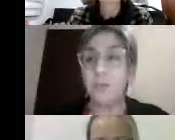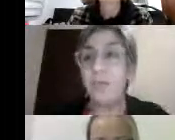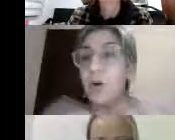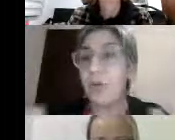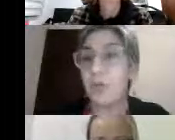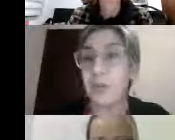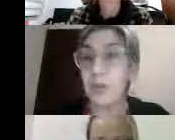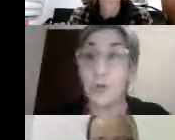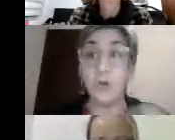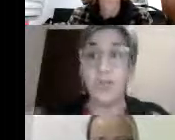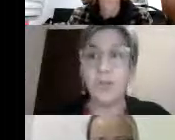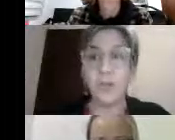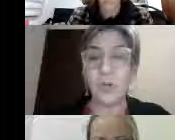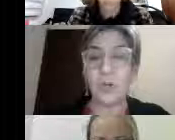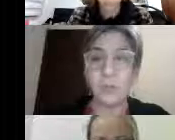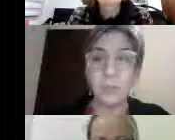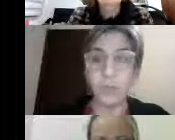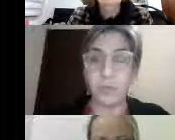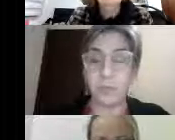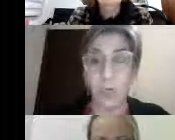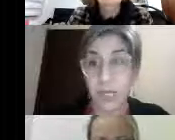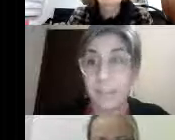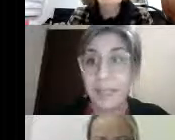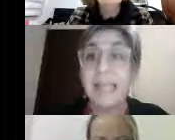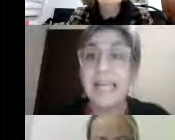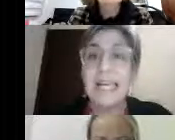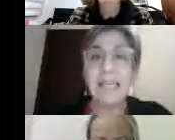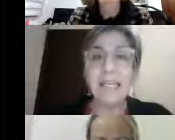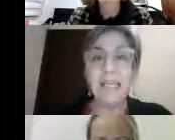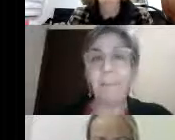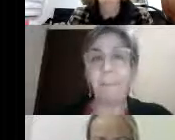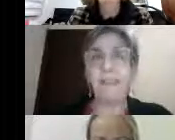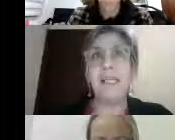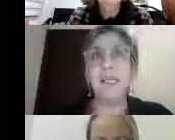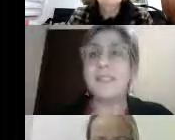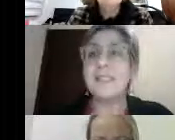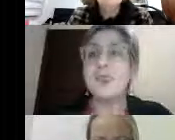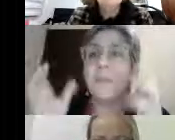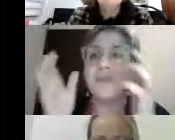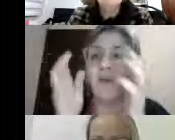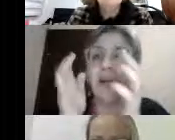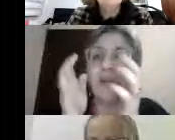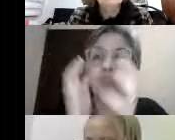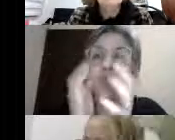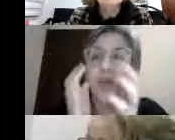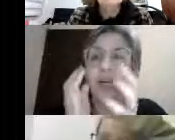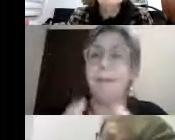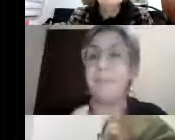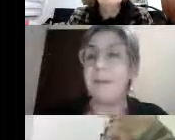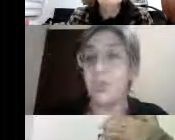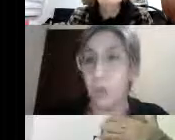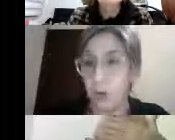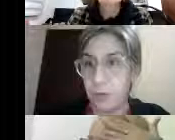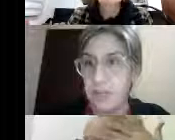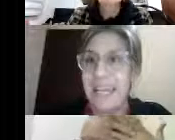pero asumimos que más o menos conocemos esos conceptos groseramente y entonces nos vamos a enfocar solo en